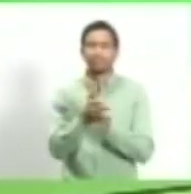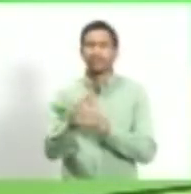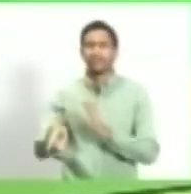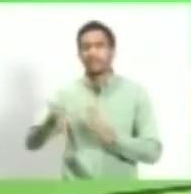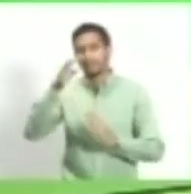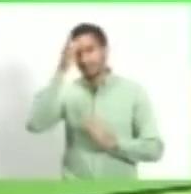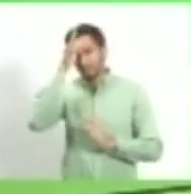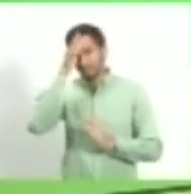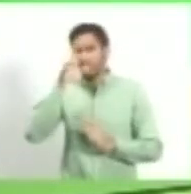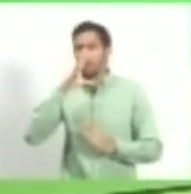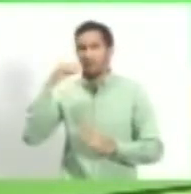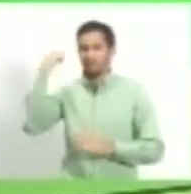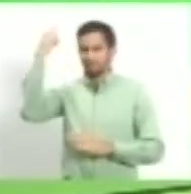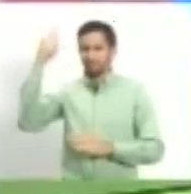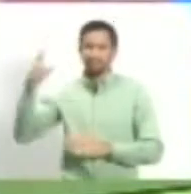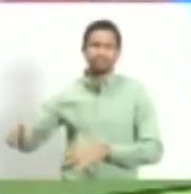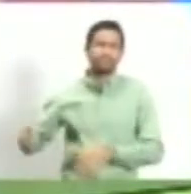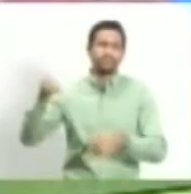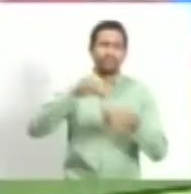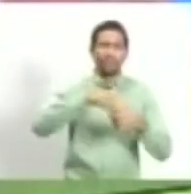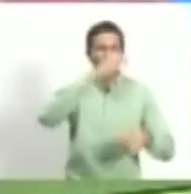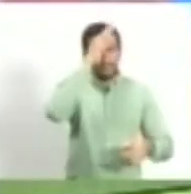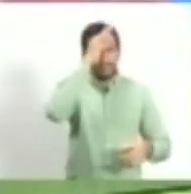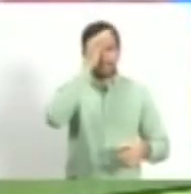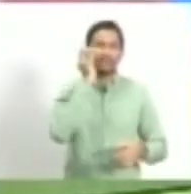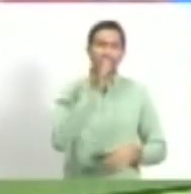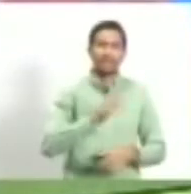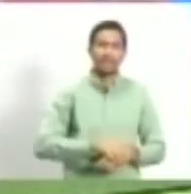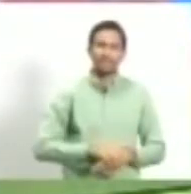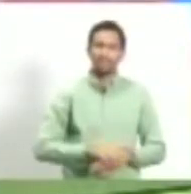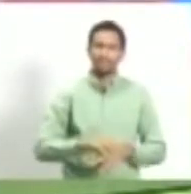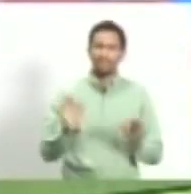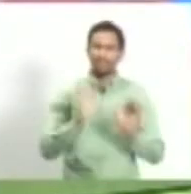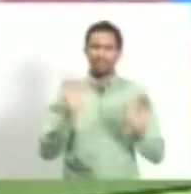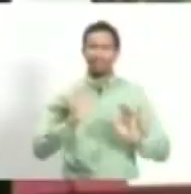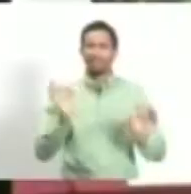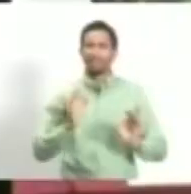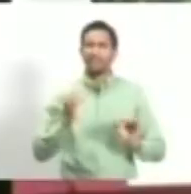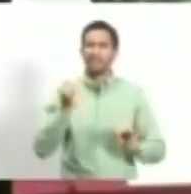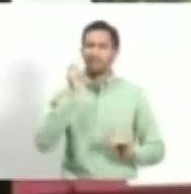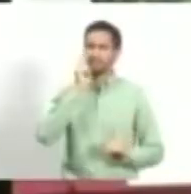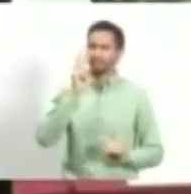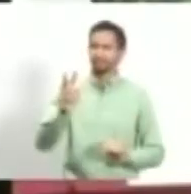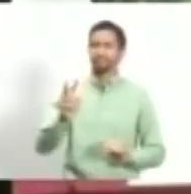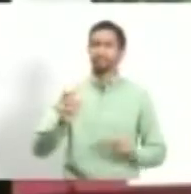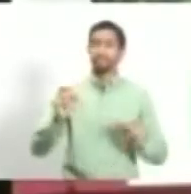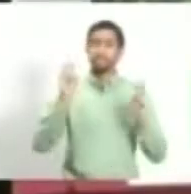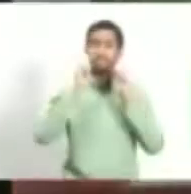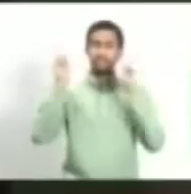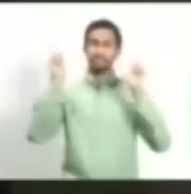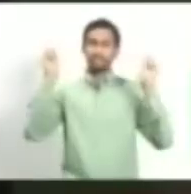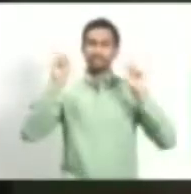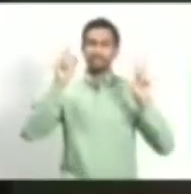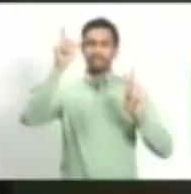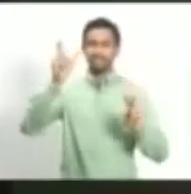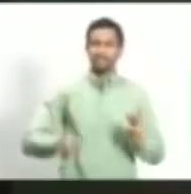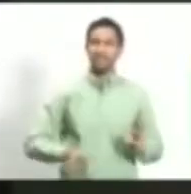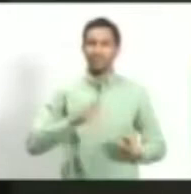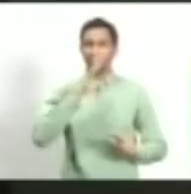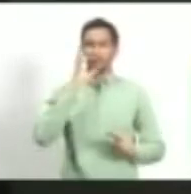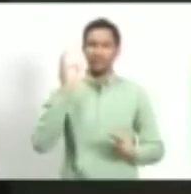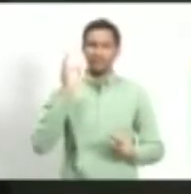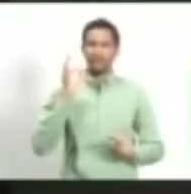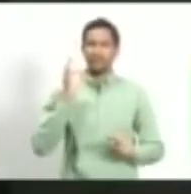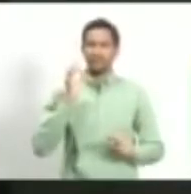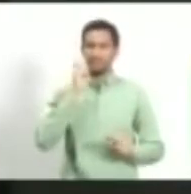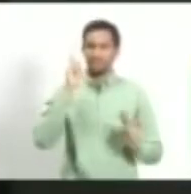de vida de López, en la cual se veía más vivo que nunca. Más vivo que nunca, así se vio Leopoldo López en la